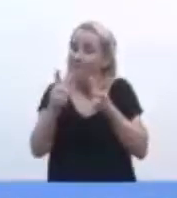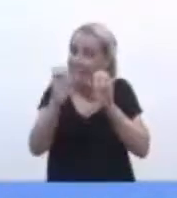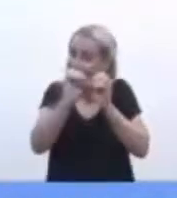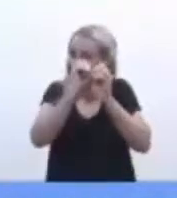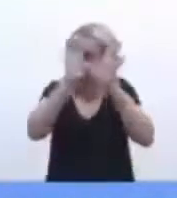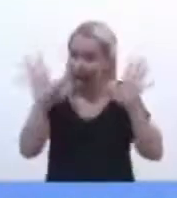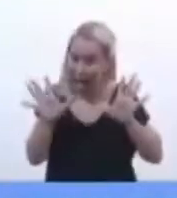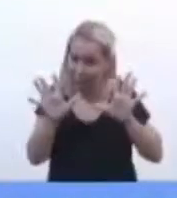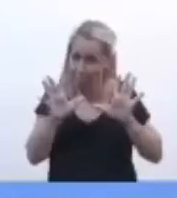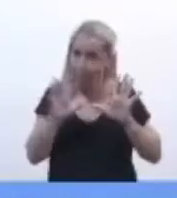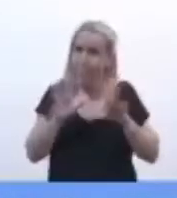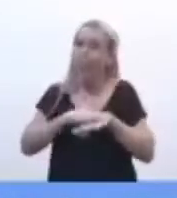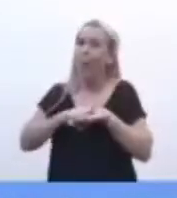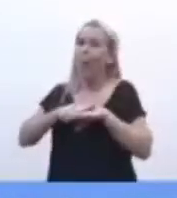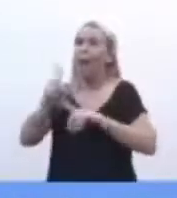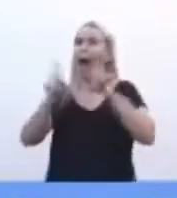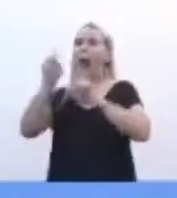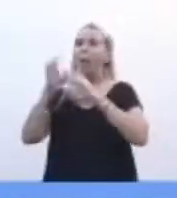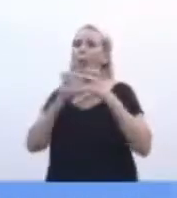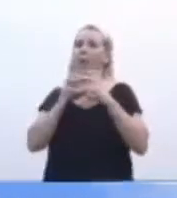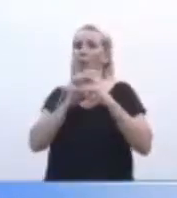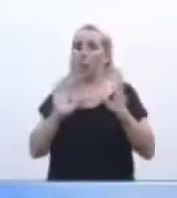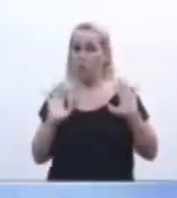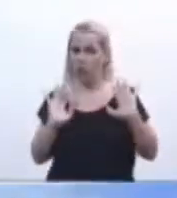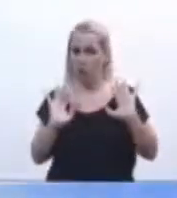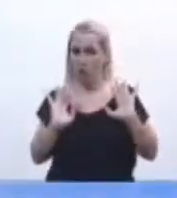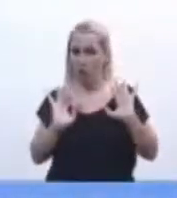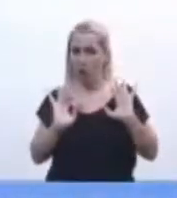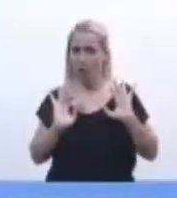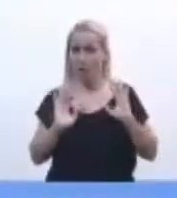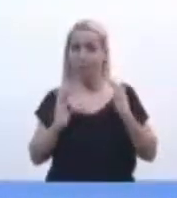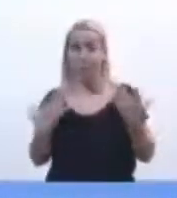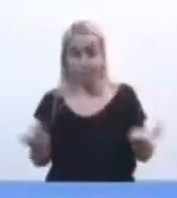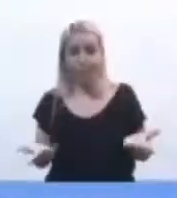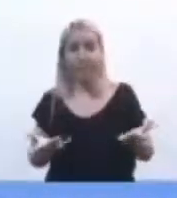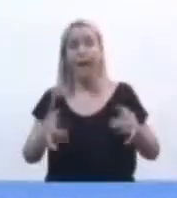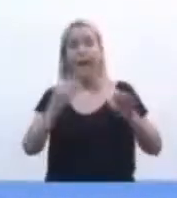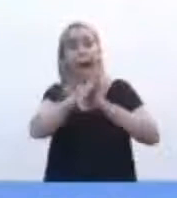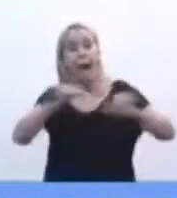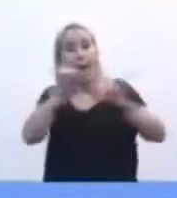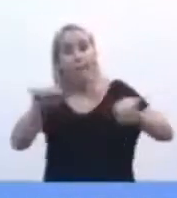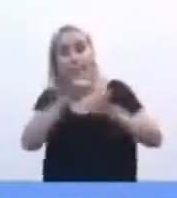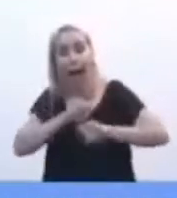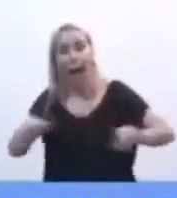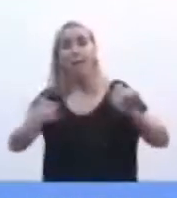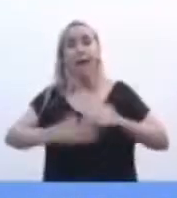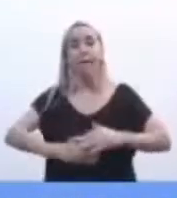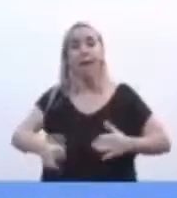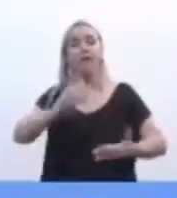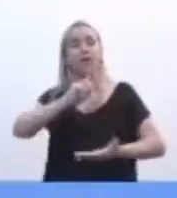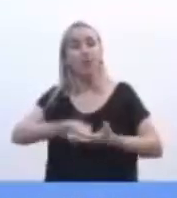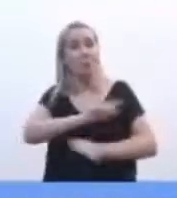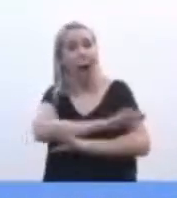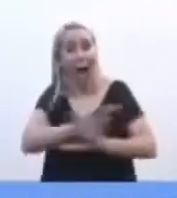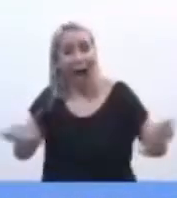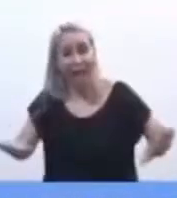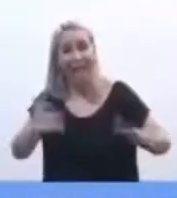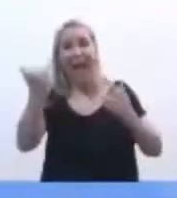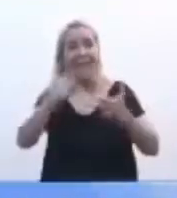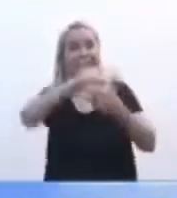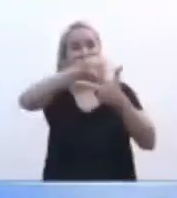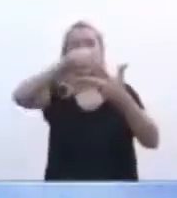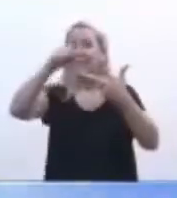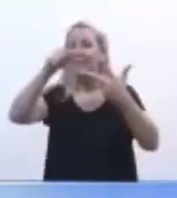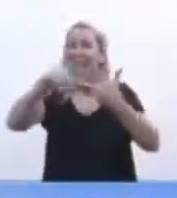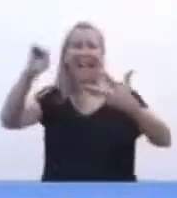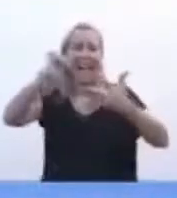tono de algunas discusiones es más la campaña por la interrupción voluntaria del embarazo tiene tres consignas muy